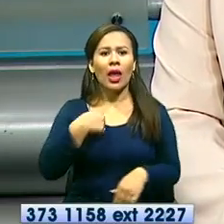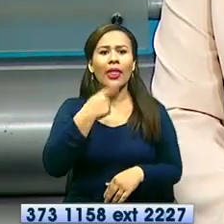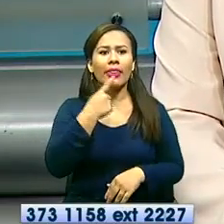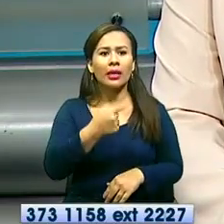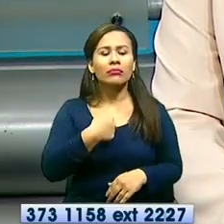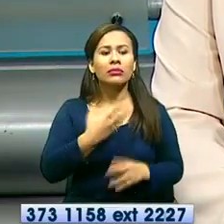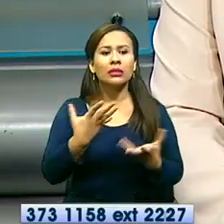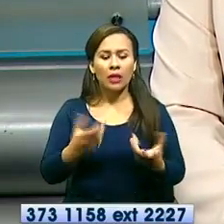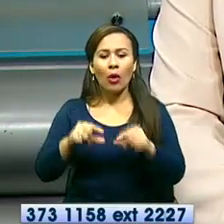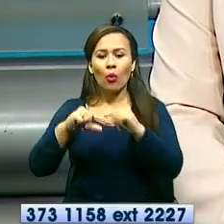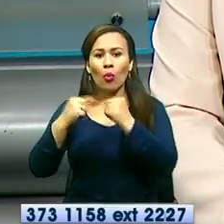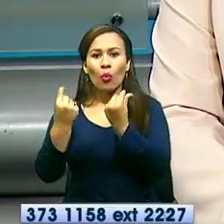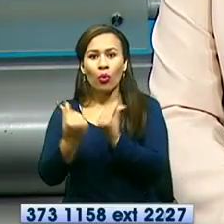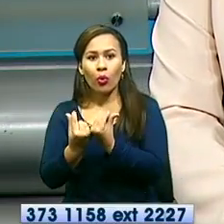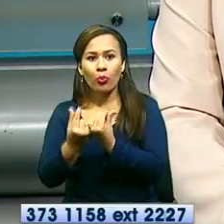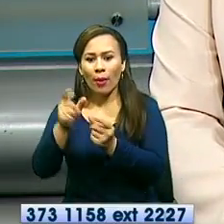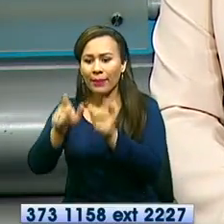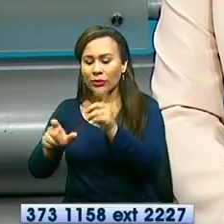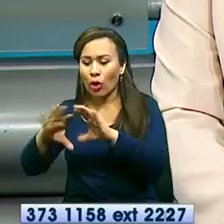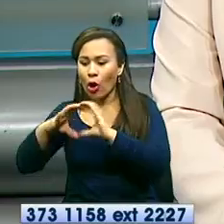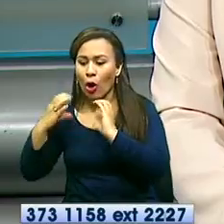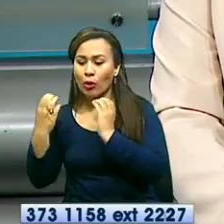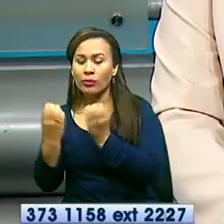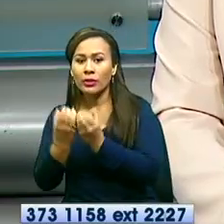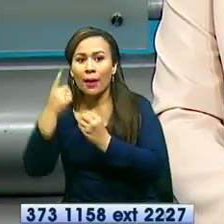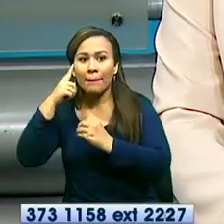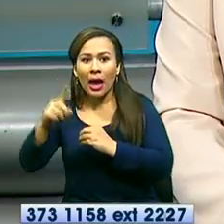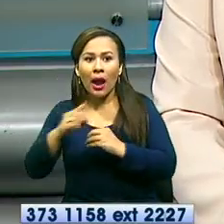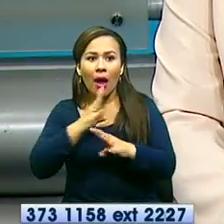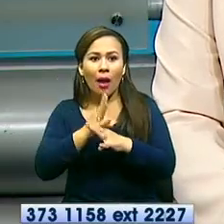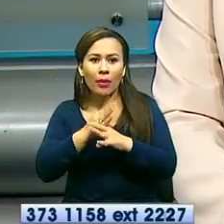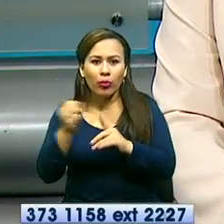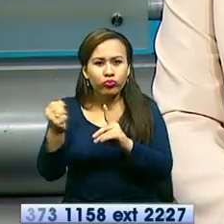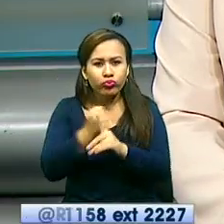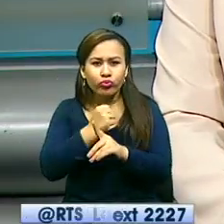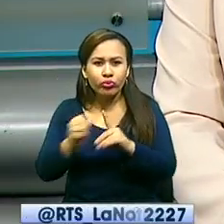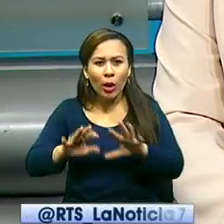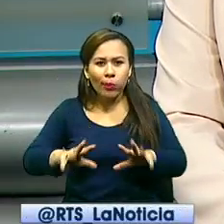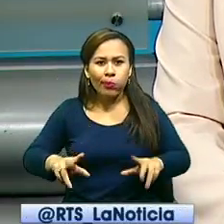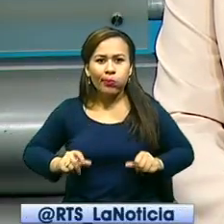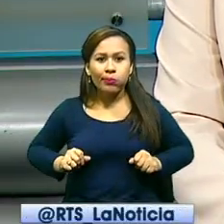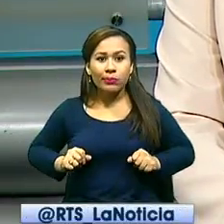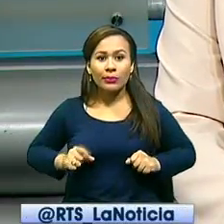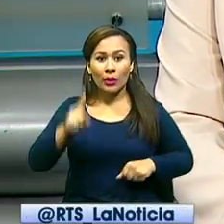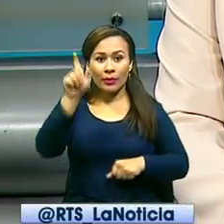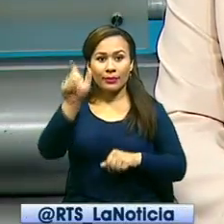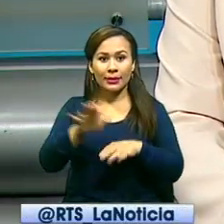la corrupción. Uno de los juristas convocados ha aceptado la invitación presidencial.